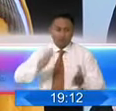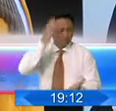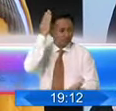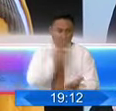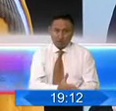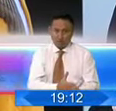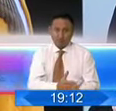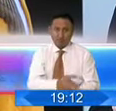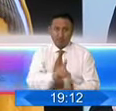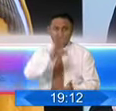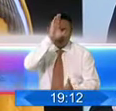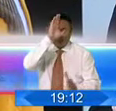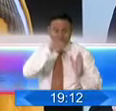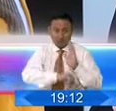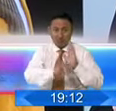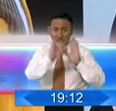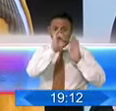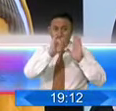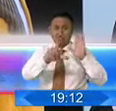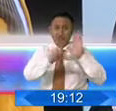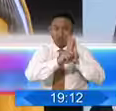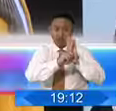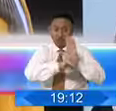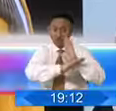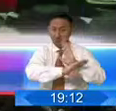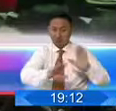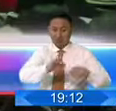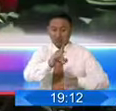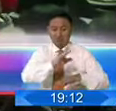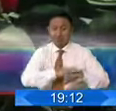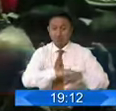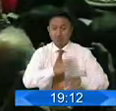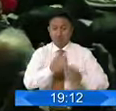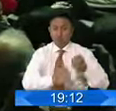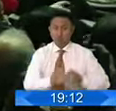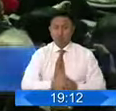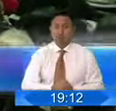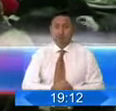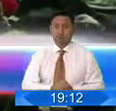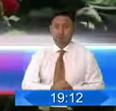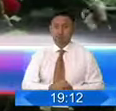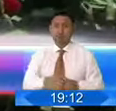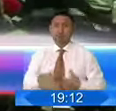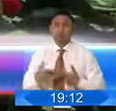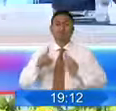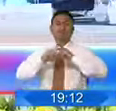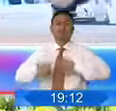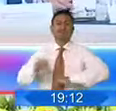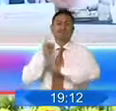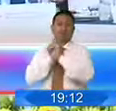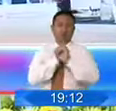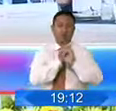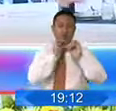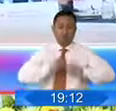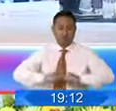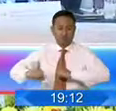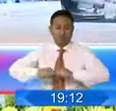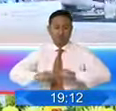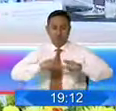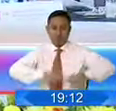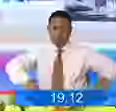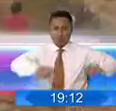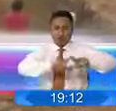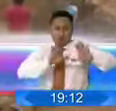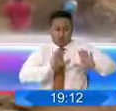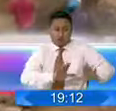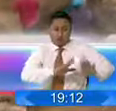a erradicar la minería ilegal, pues esto es un delito. Para ello, a través de un trabajo interinstitucional, planean acciones en territorio que